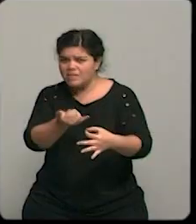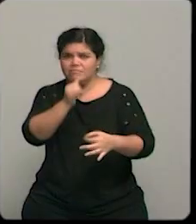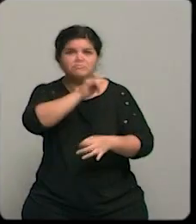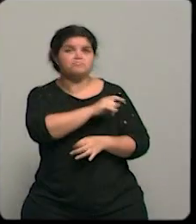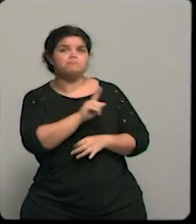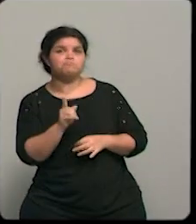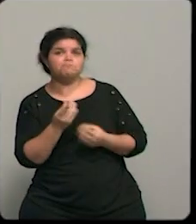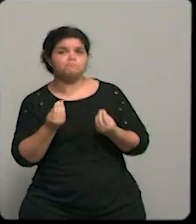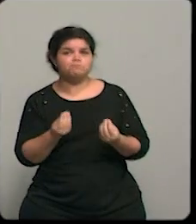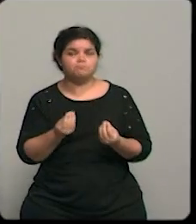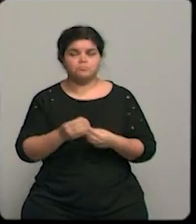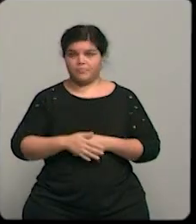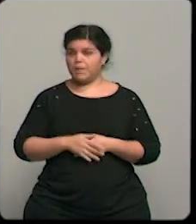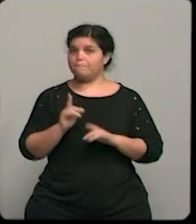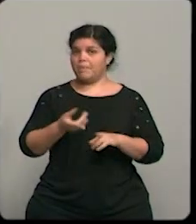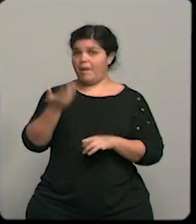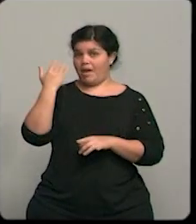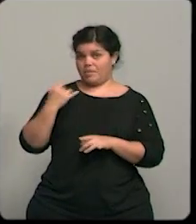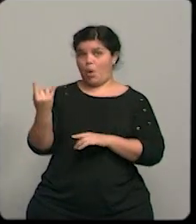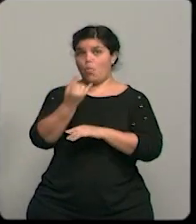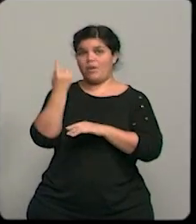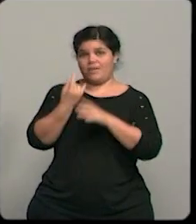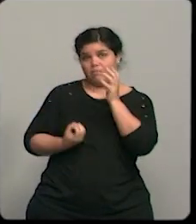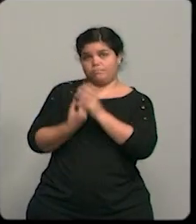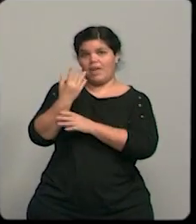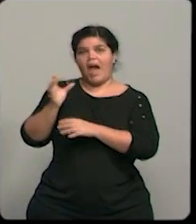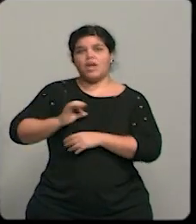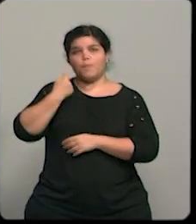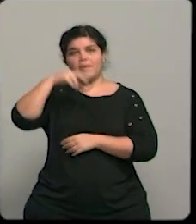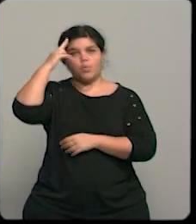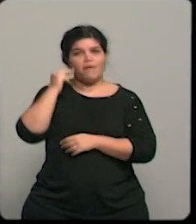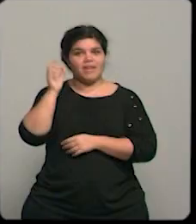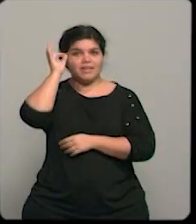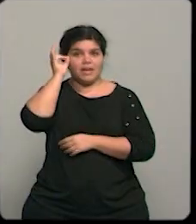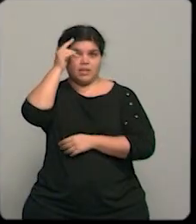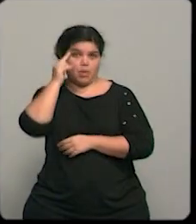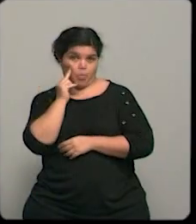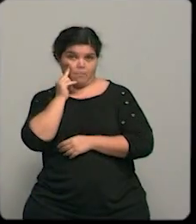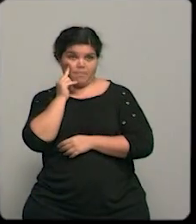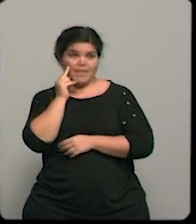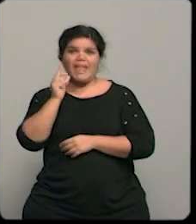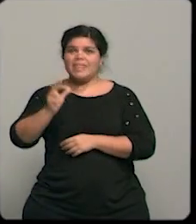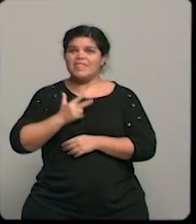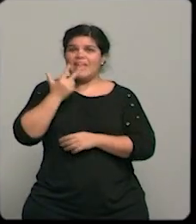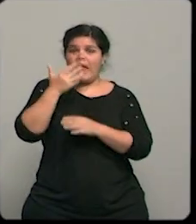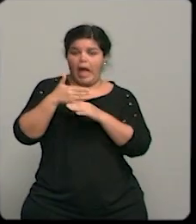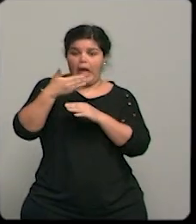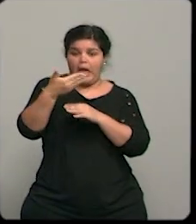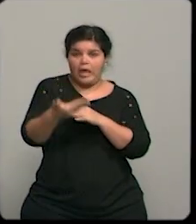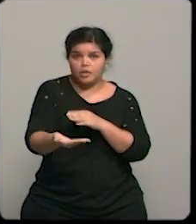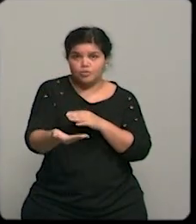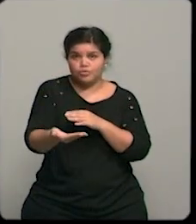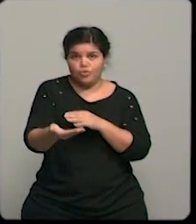positivo. La universidad se funda en el año 39. Tan solo 3 años después ya comienza a armarse